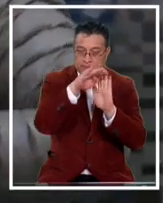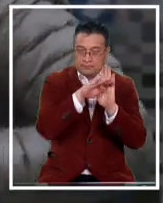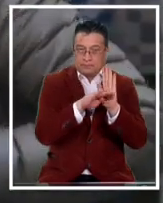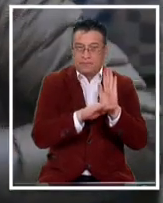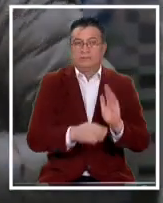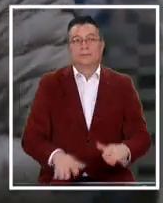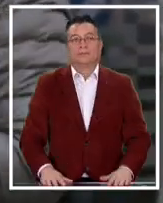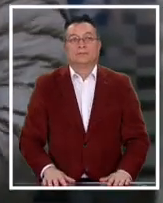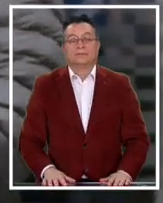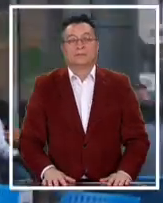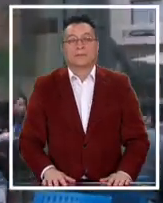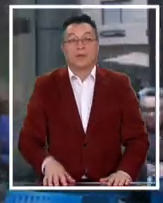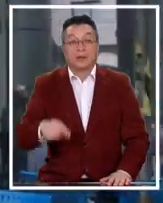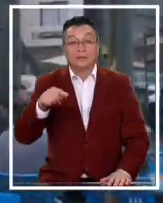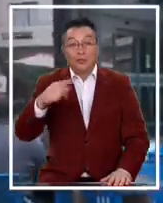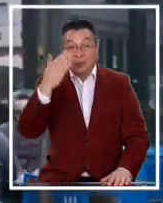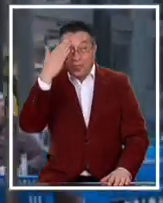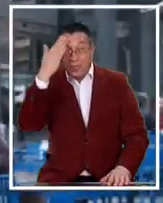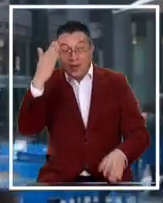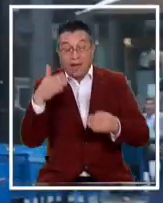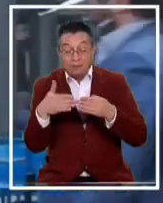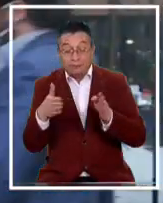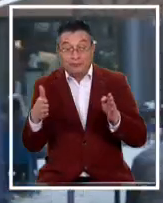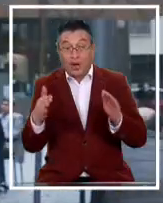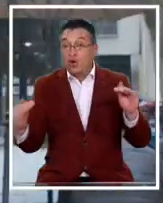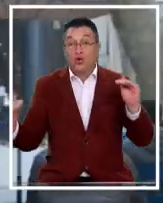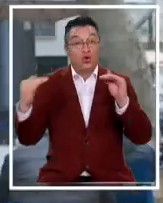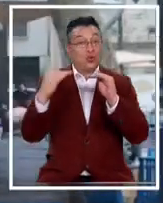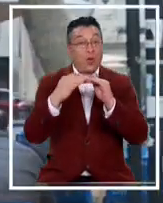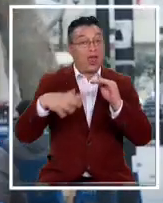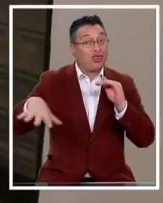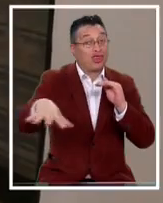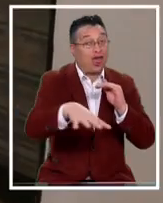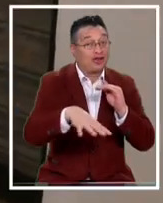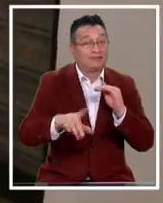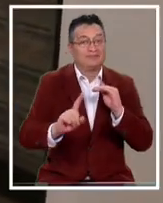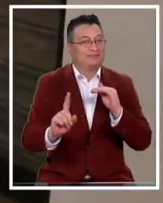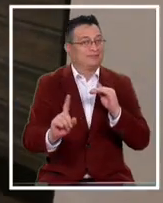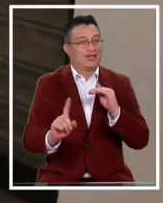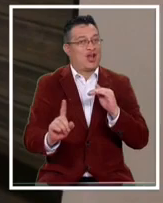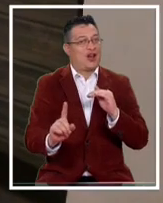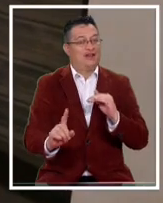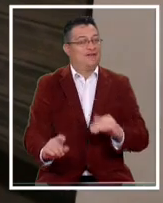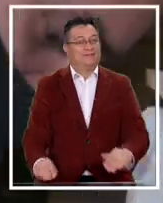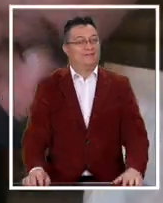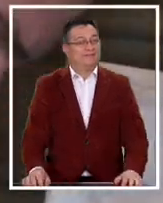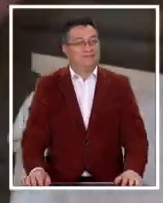sanitarias. Pero este día de apertura no fue igual para todos.